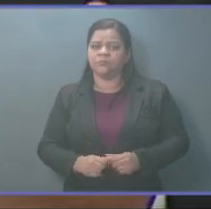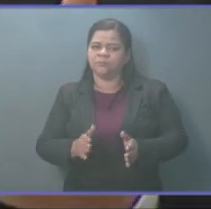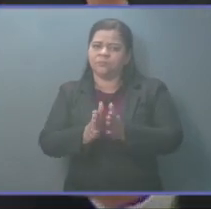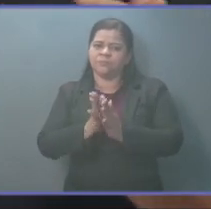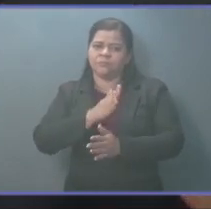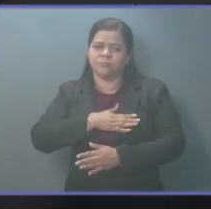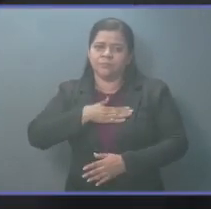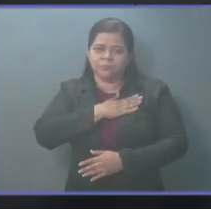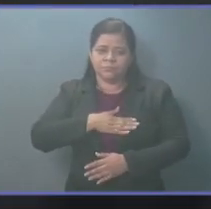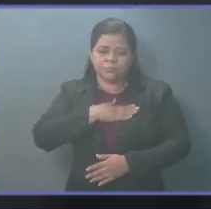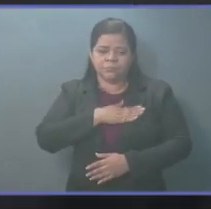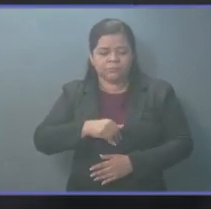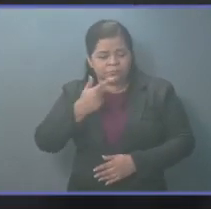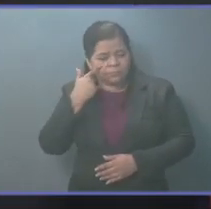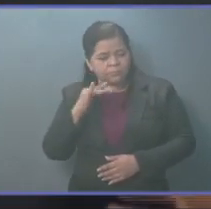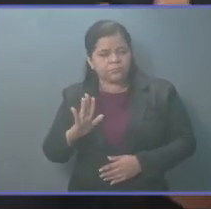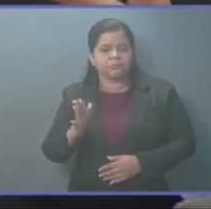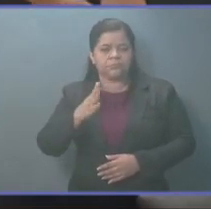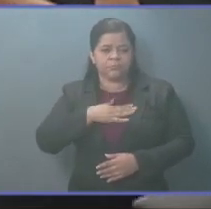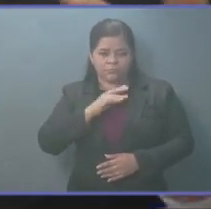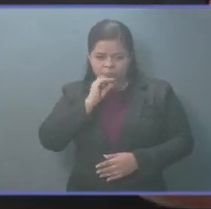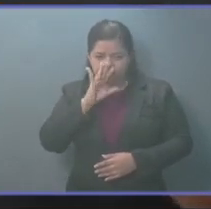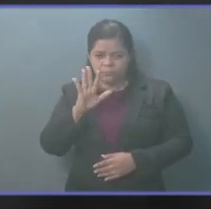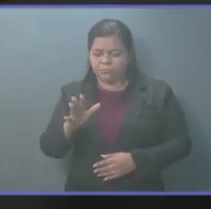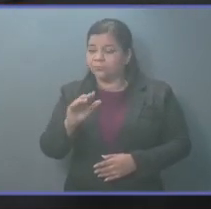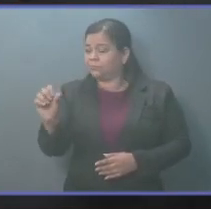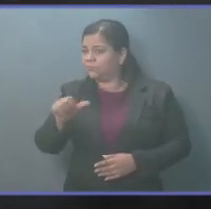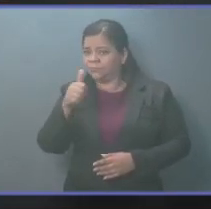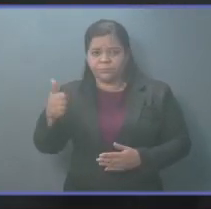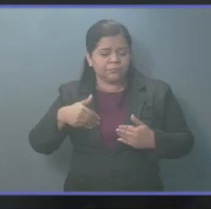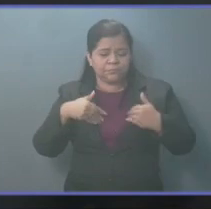perdóneme el ejemplo que voy a poner, pero no encuentro otro.